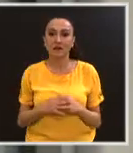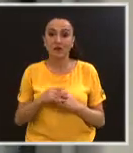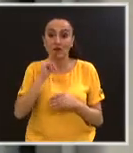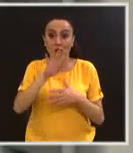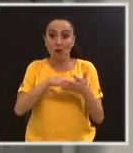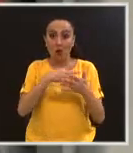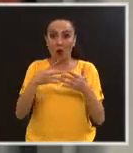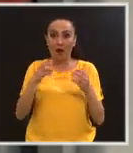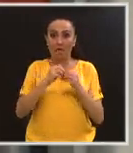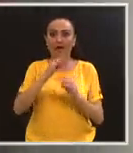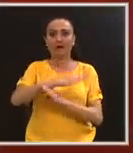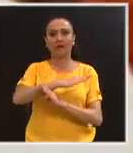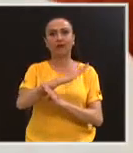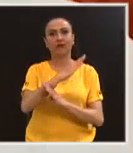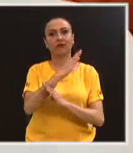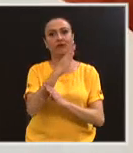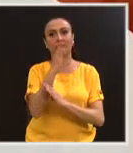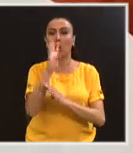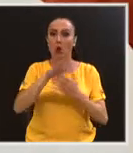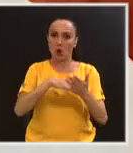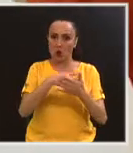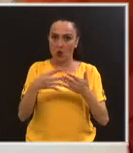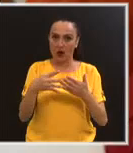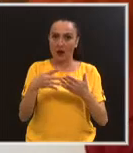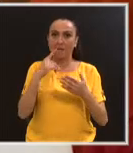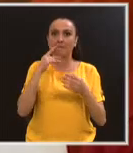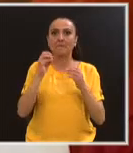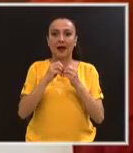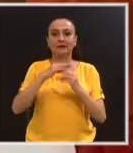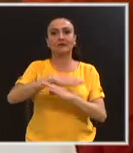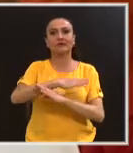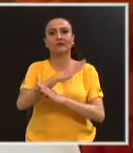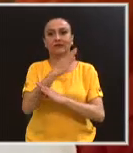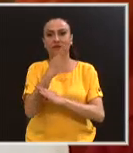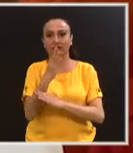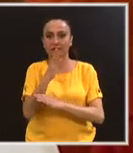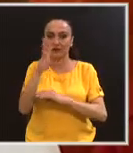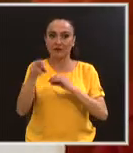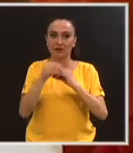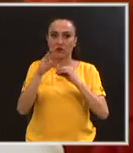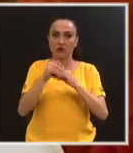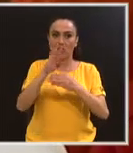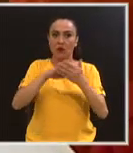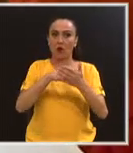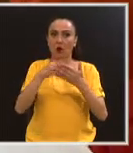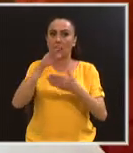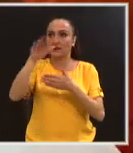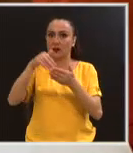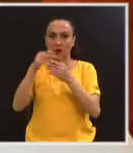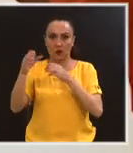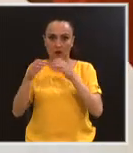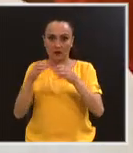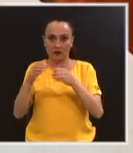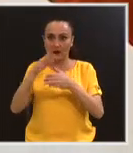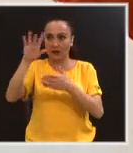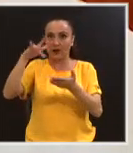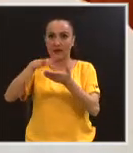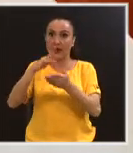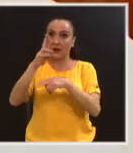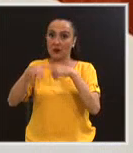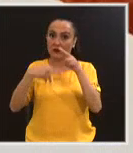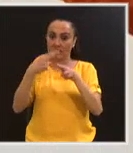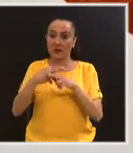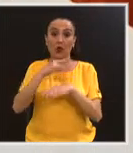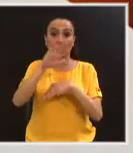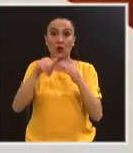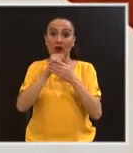horarios se Irán extendiendo los horarios van a ir siendo cada vez más extendidos y nos vamos a ir incorporando a los horarios de los centros comerciales donde están ubicados nuestras tiendas